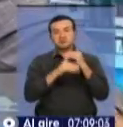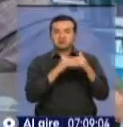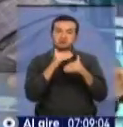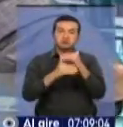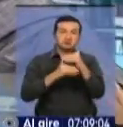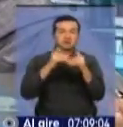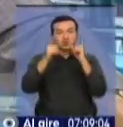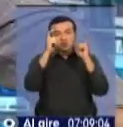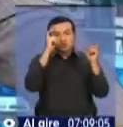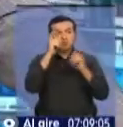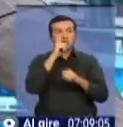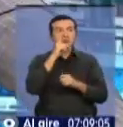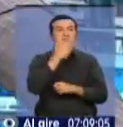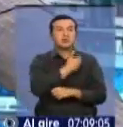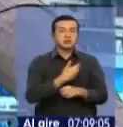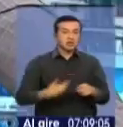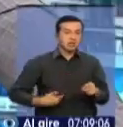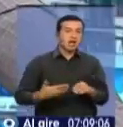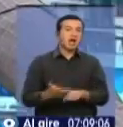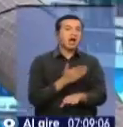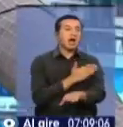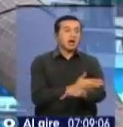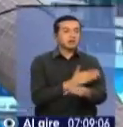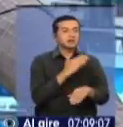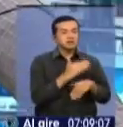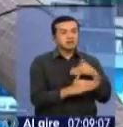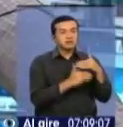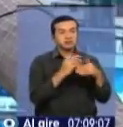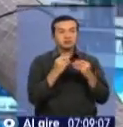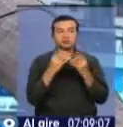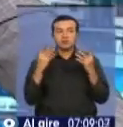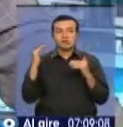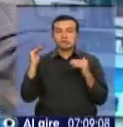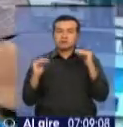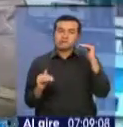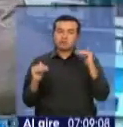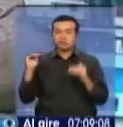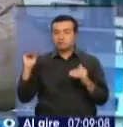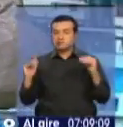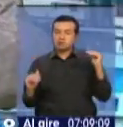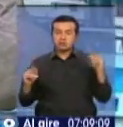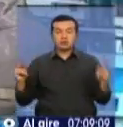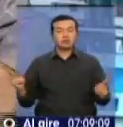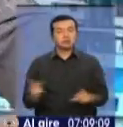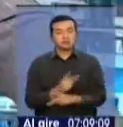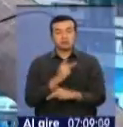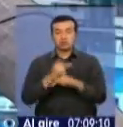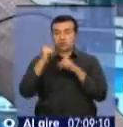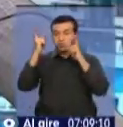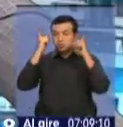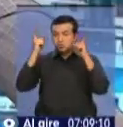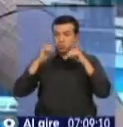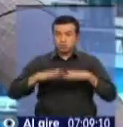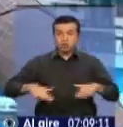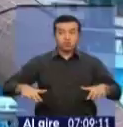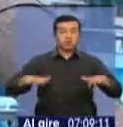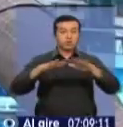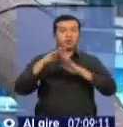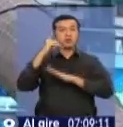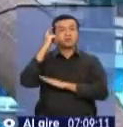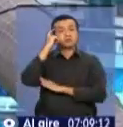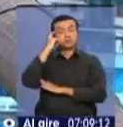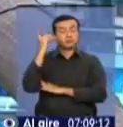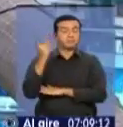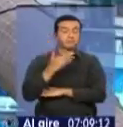acuerdo con el criterio presidencial anterior, es decir, hay un desequilibrio que compromete la gobernabilidad desde el punto de